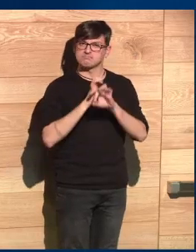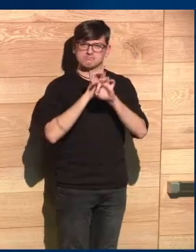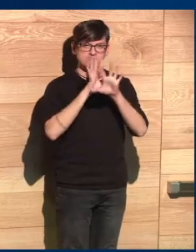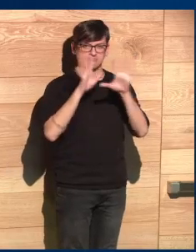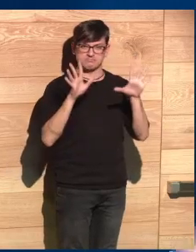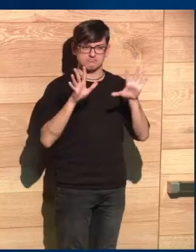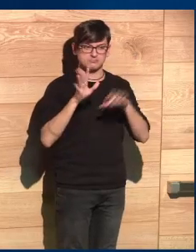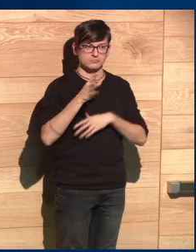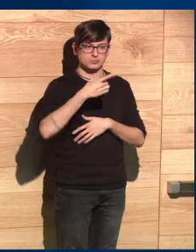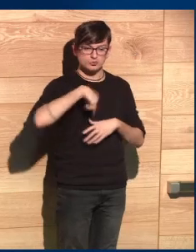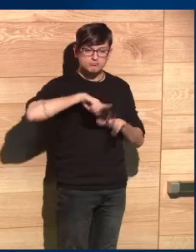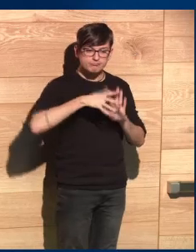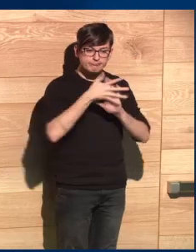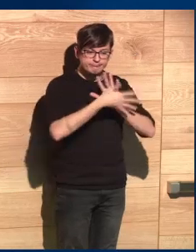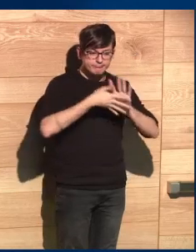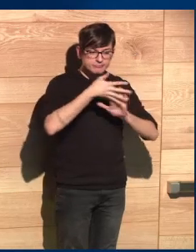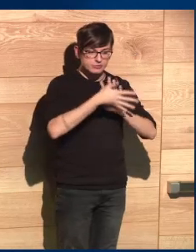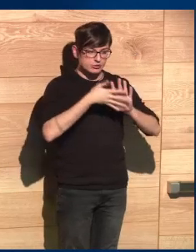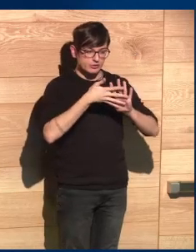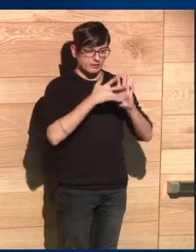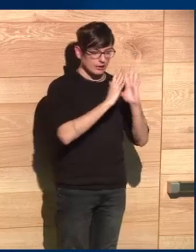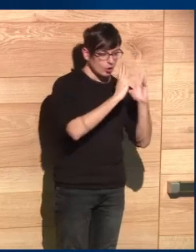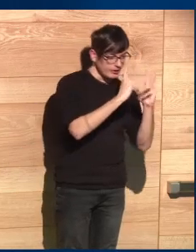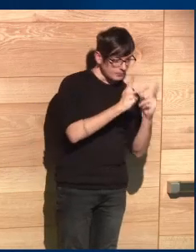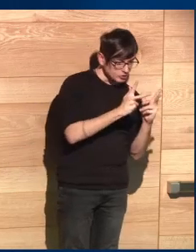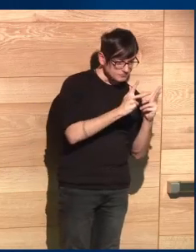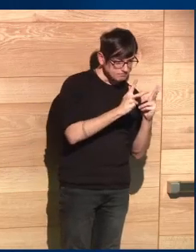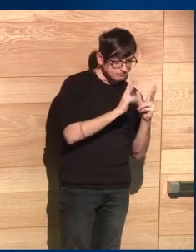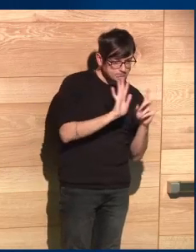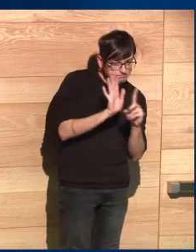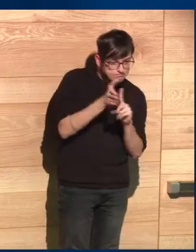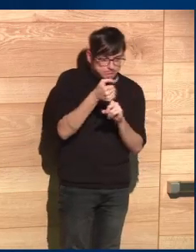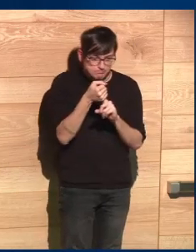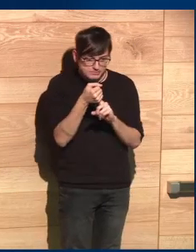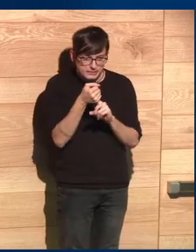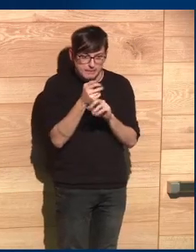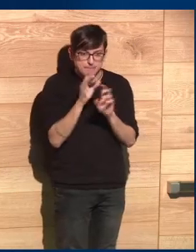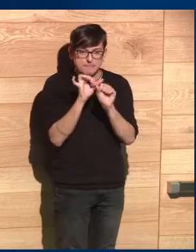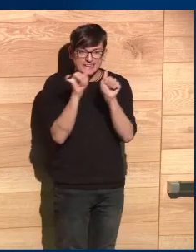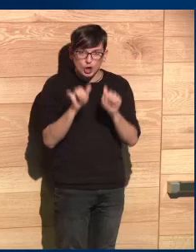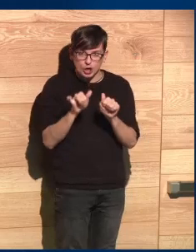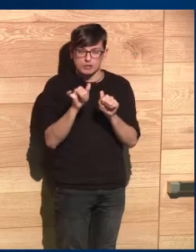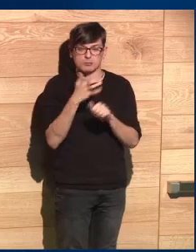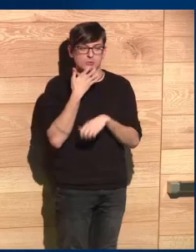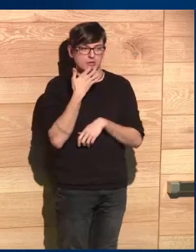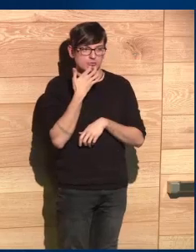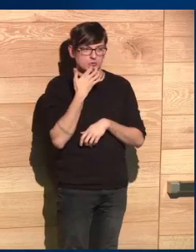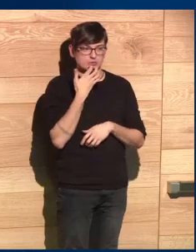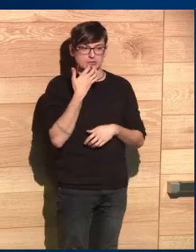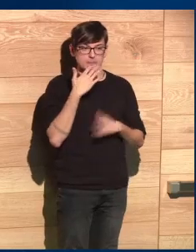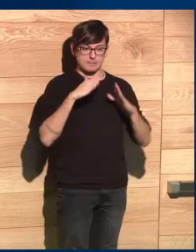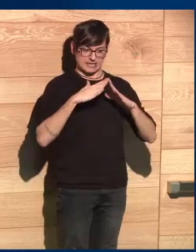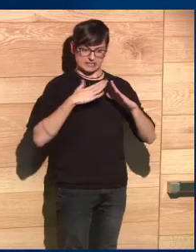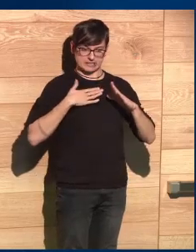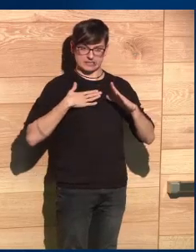como estamos hablando de algoritmos que identifican patrones, ¿no? O sea, evidentemente, por ejemplo, cuando metes un altavoz en tu